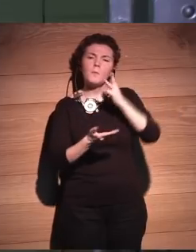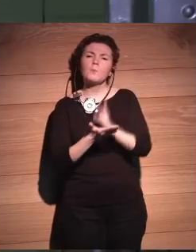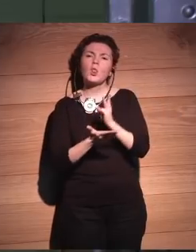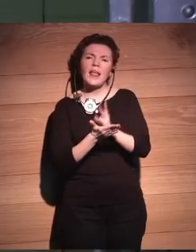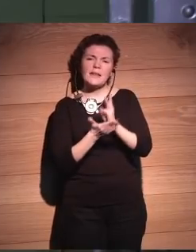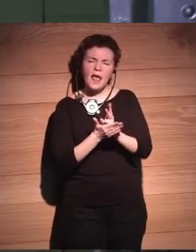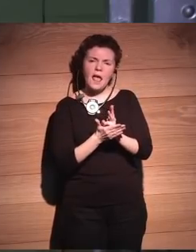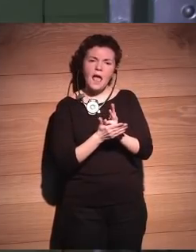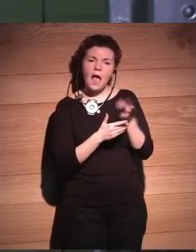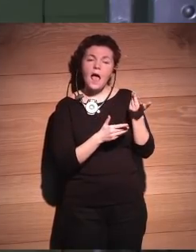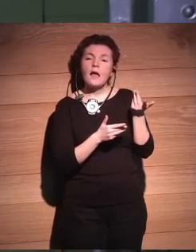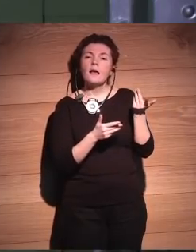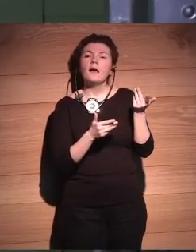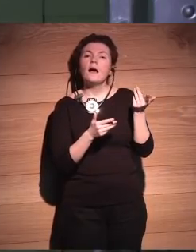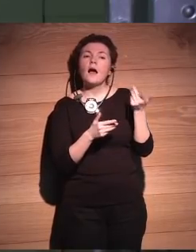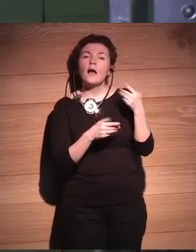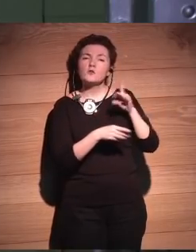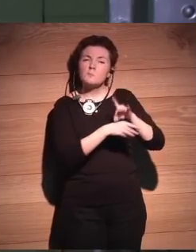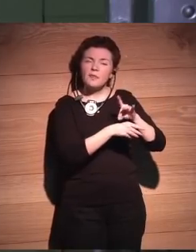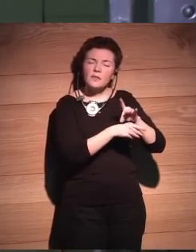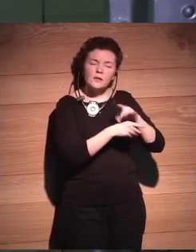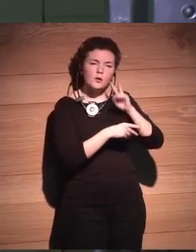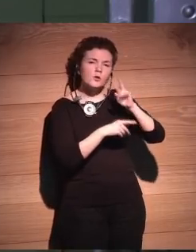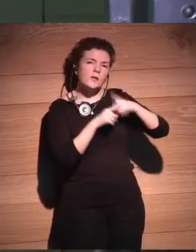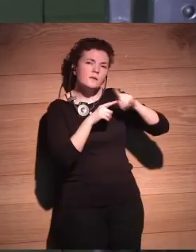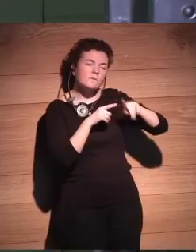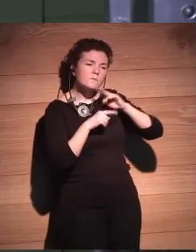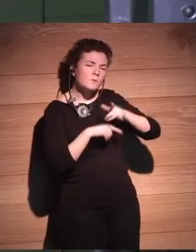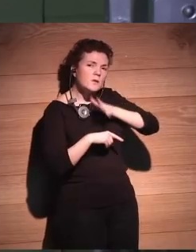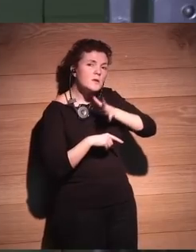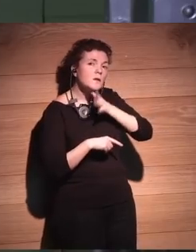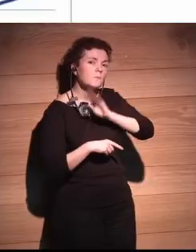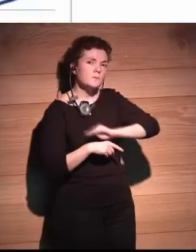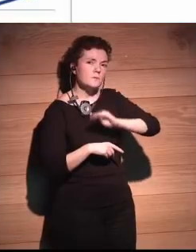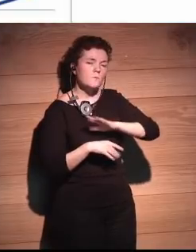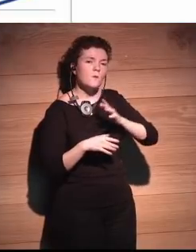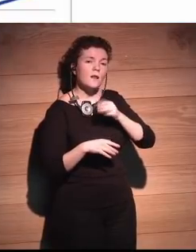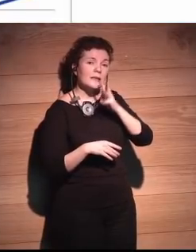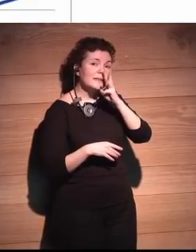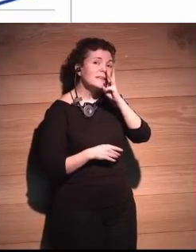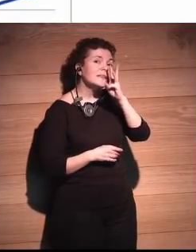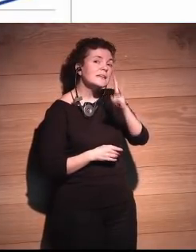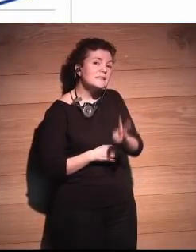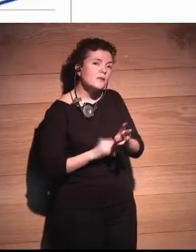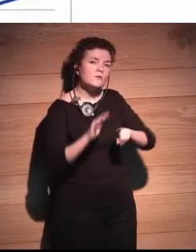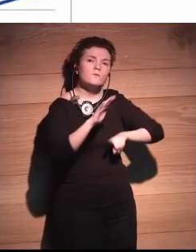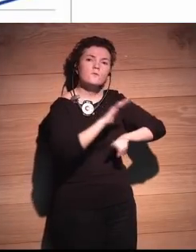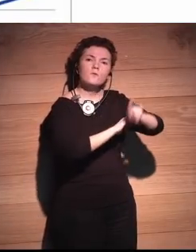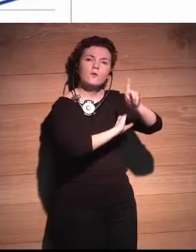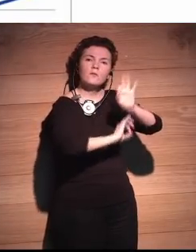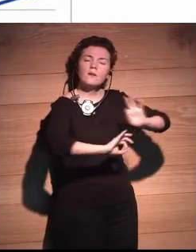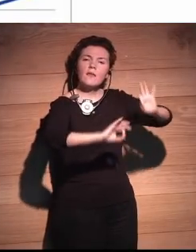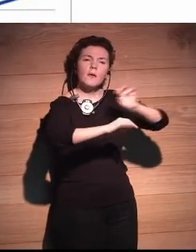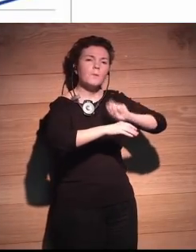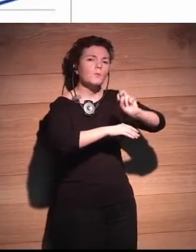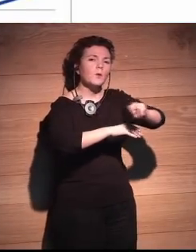los pacientes y una cosa que hemos visto y que es bastante increíble es que durante 3 años no han evolucionado